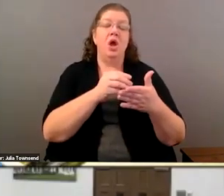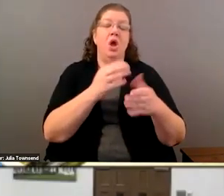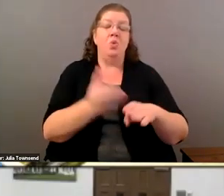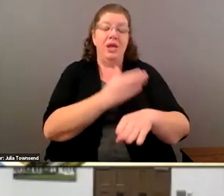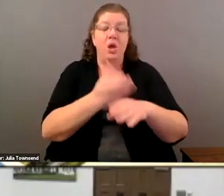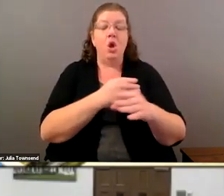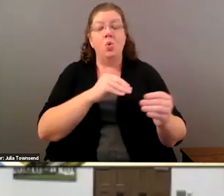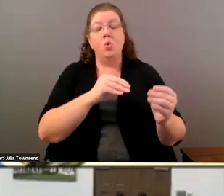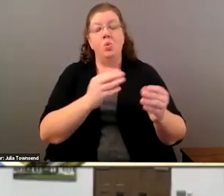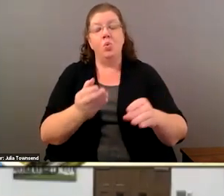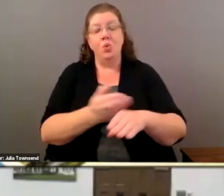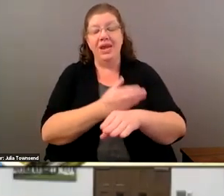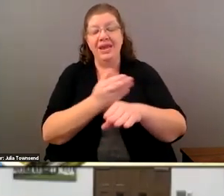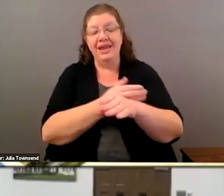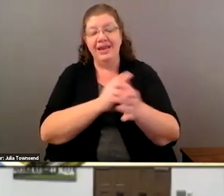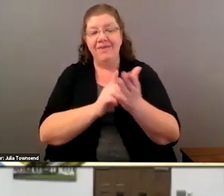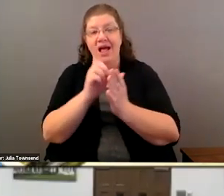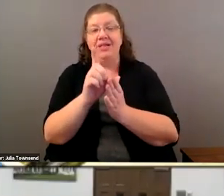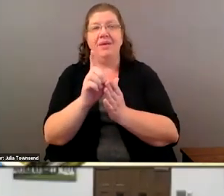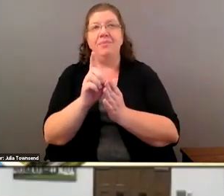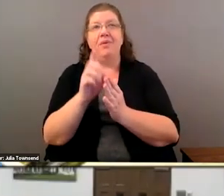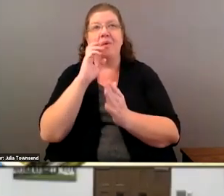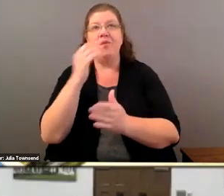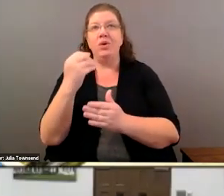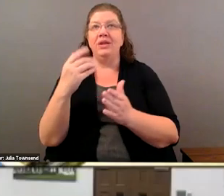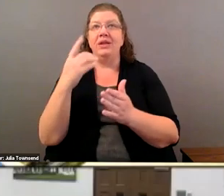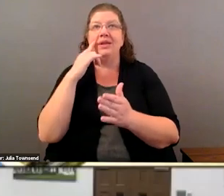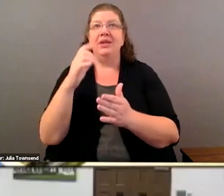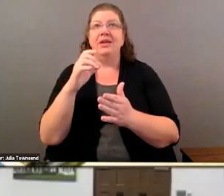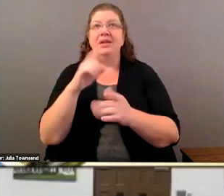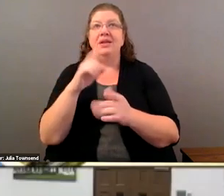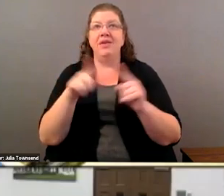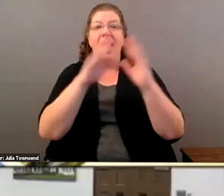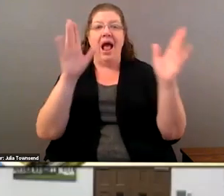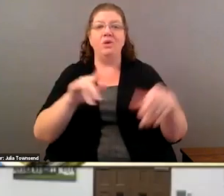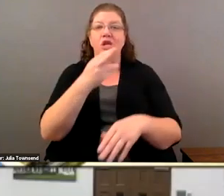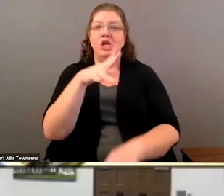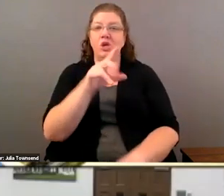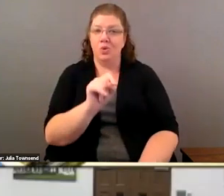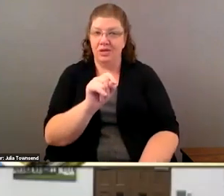para modernizar los más de 1.400 viviendas